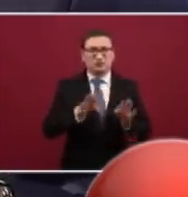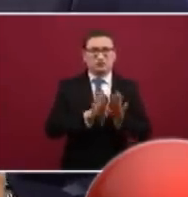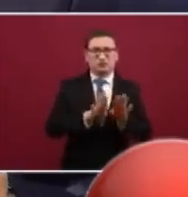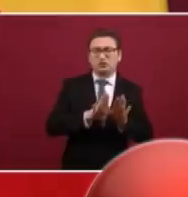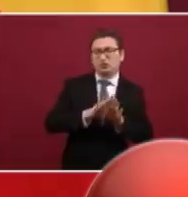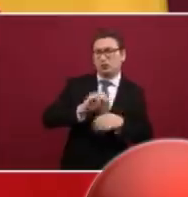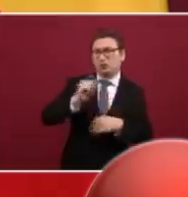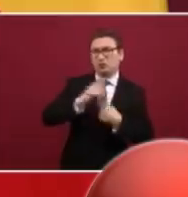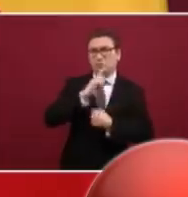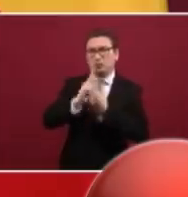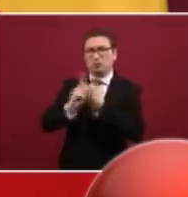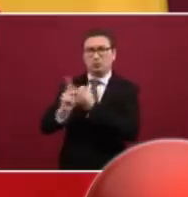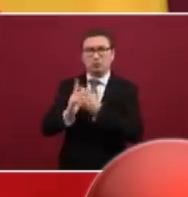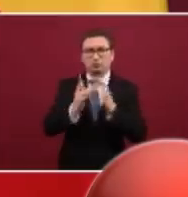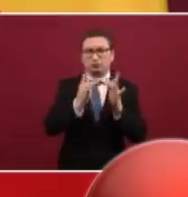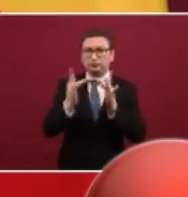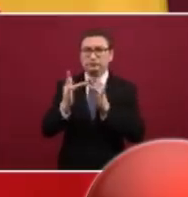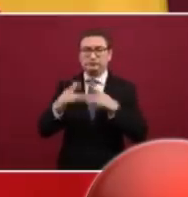extraordinaria,